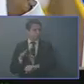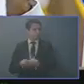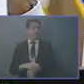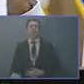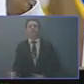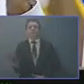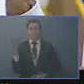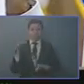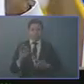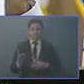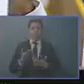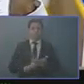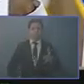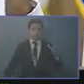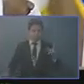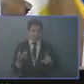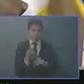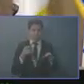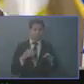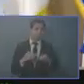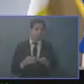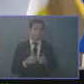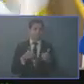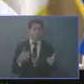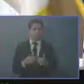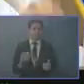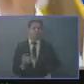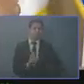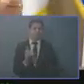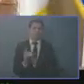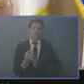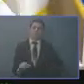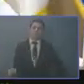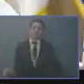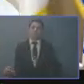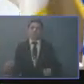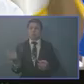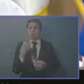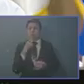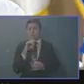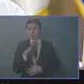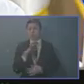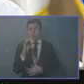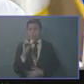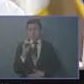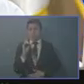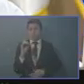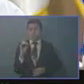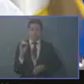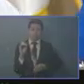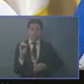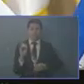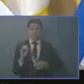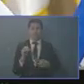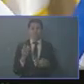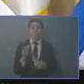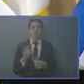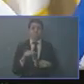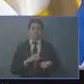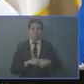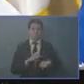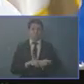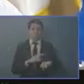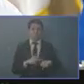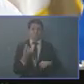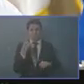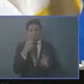Habíamos logrado separar a las personas infractoras de la cuarentena en cuanto a las personas